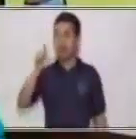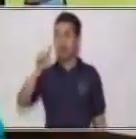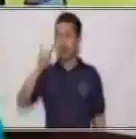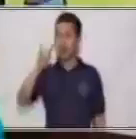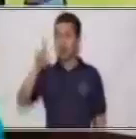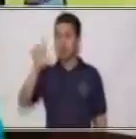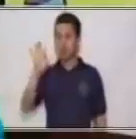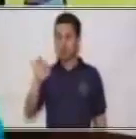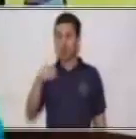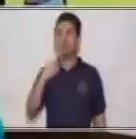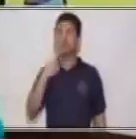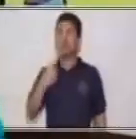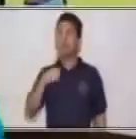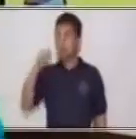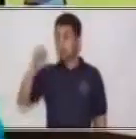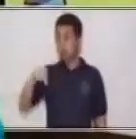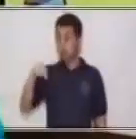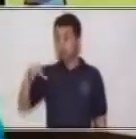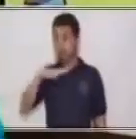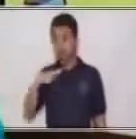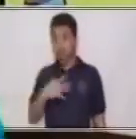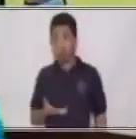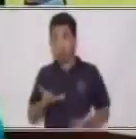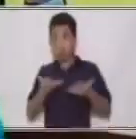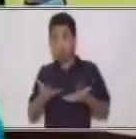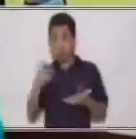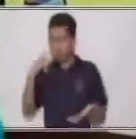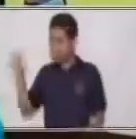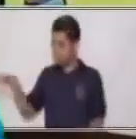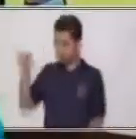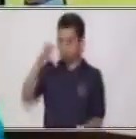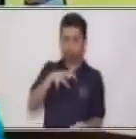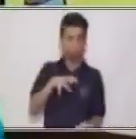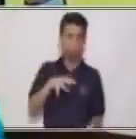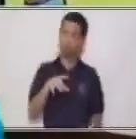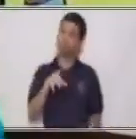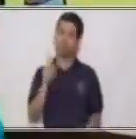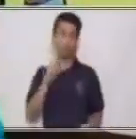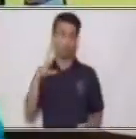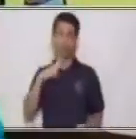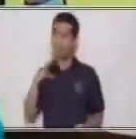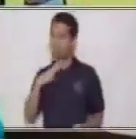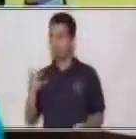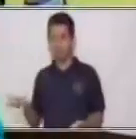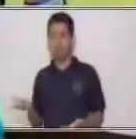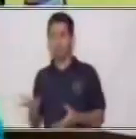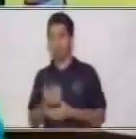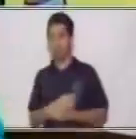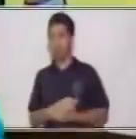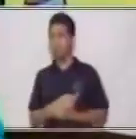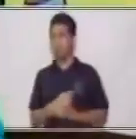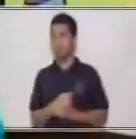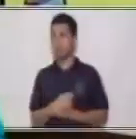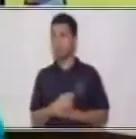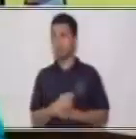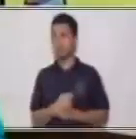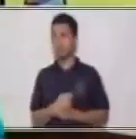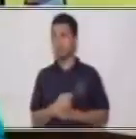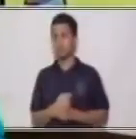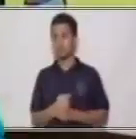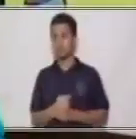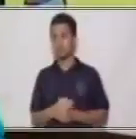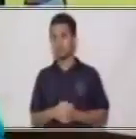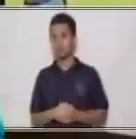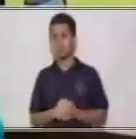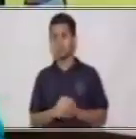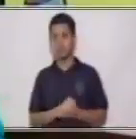pesa y que digamos exactamente cuánto puede medir algo. Por ejemplo, podríamos estimar el peso de